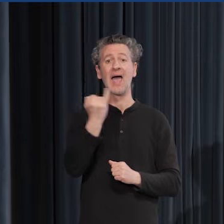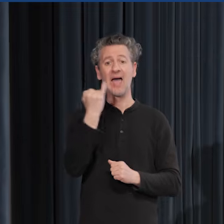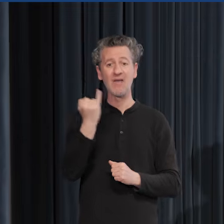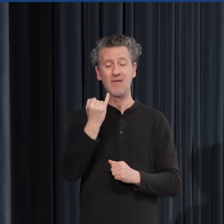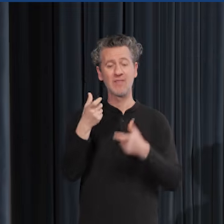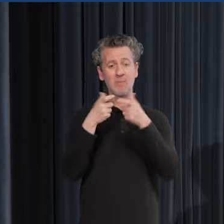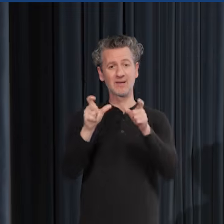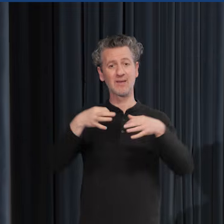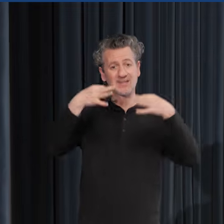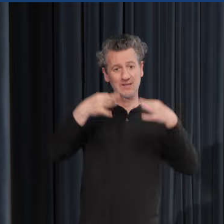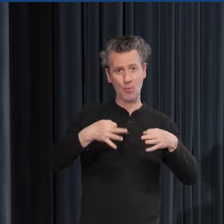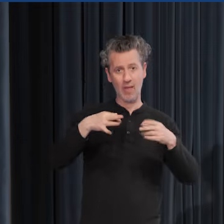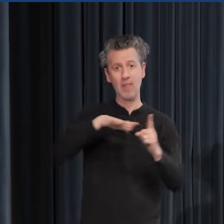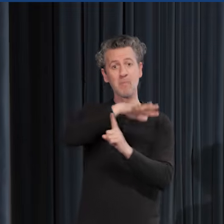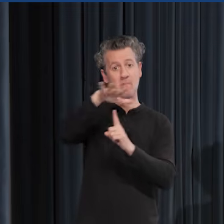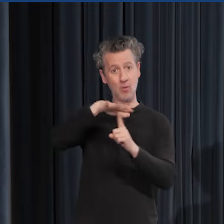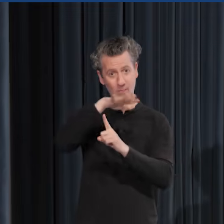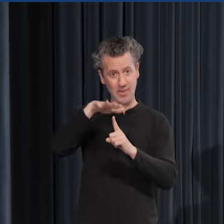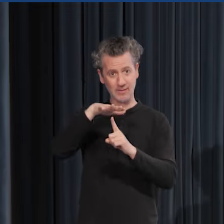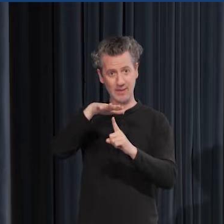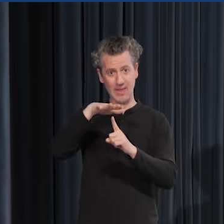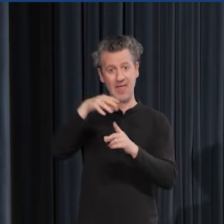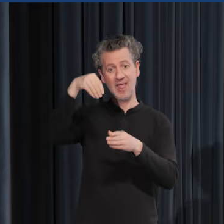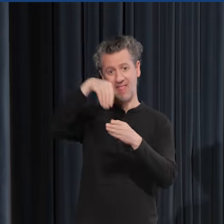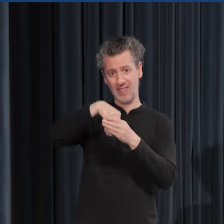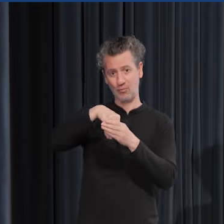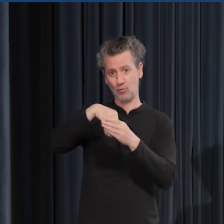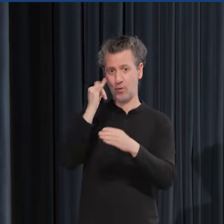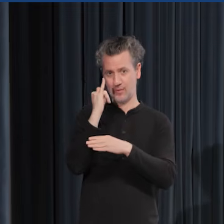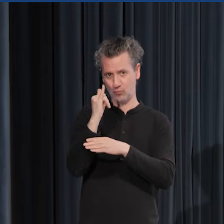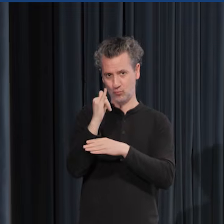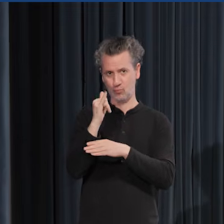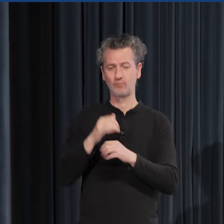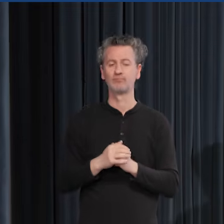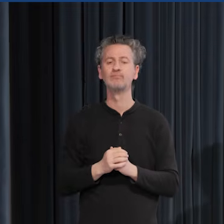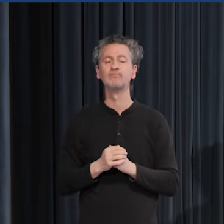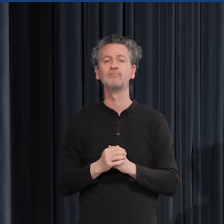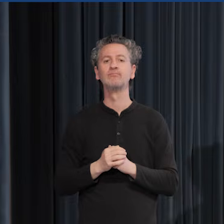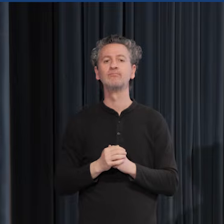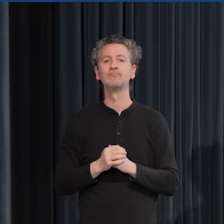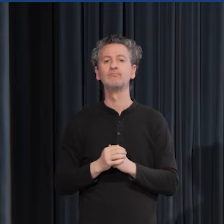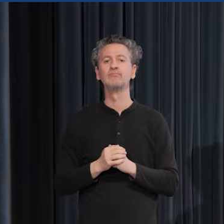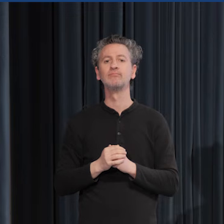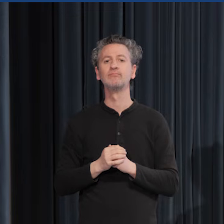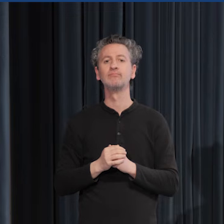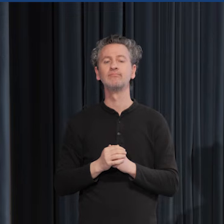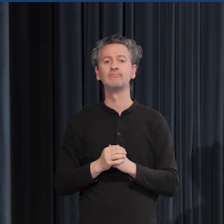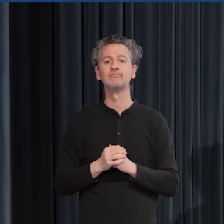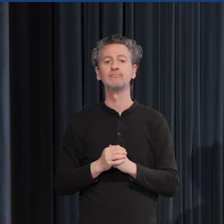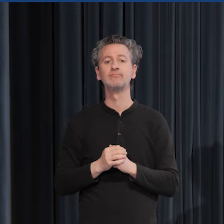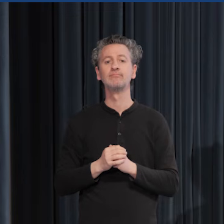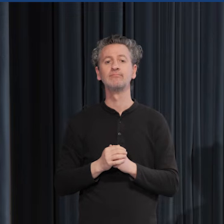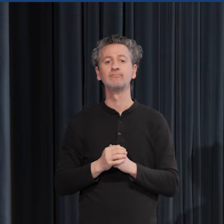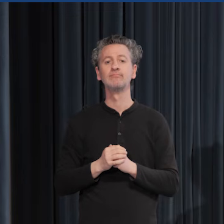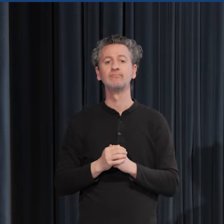de Seguridad, Medio Ambiente de dicho instituto, de dicho centro educativo.